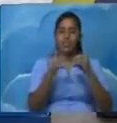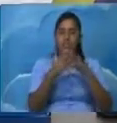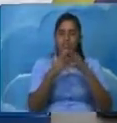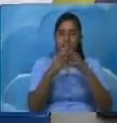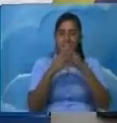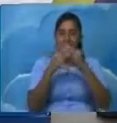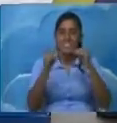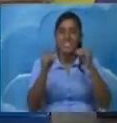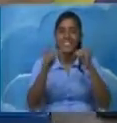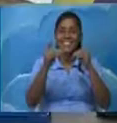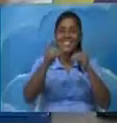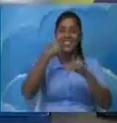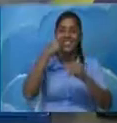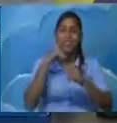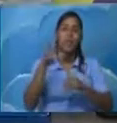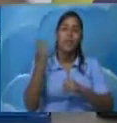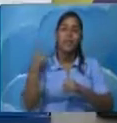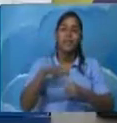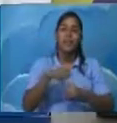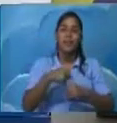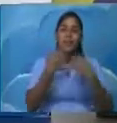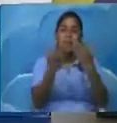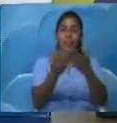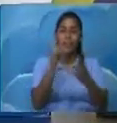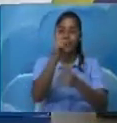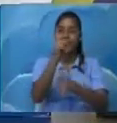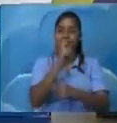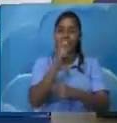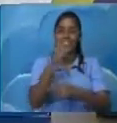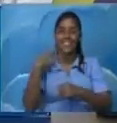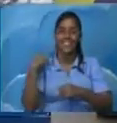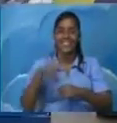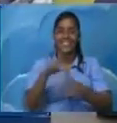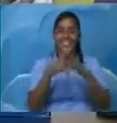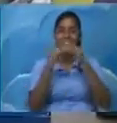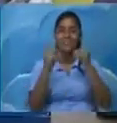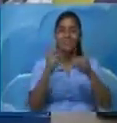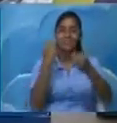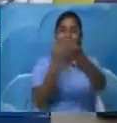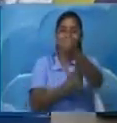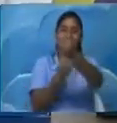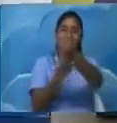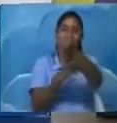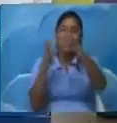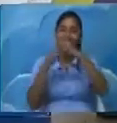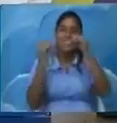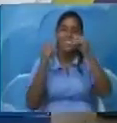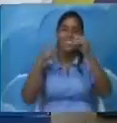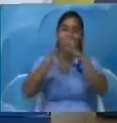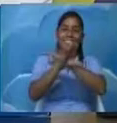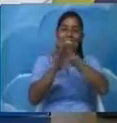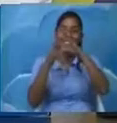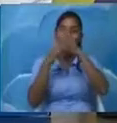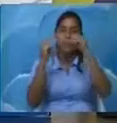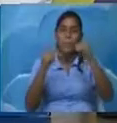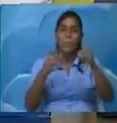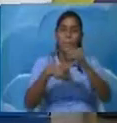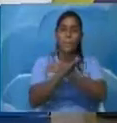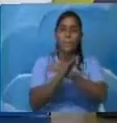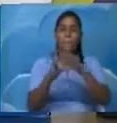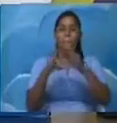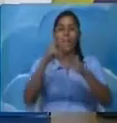2 túnicas y usted no tiene, pues le voy a dar una al que no tiene. El hermano Aarón va saliendo para el Polo